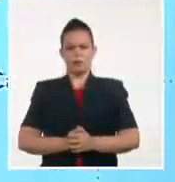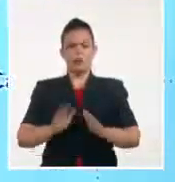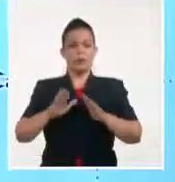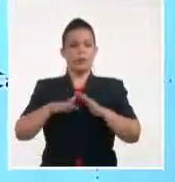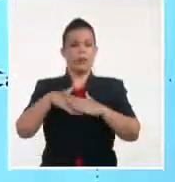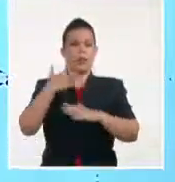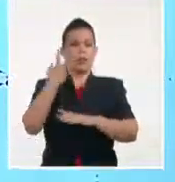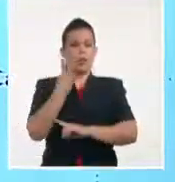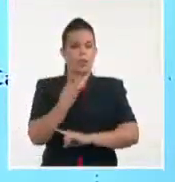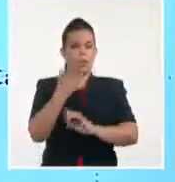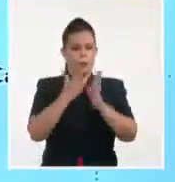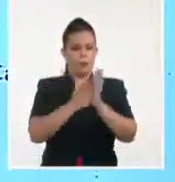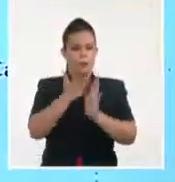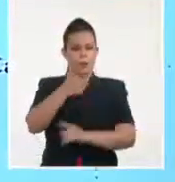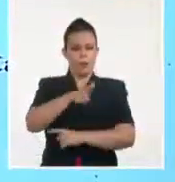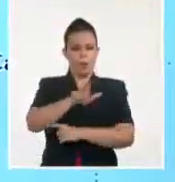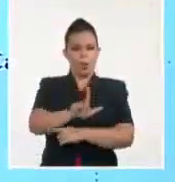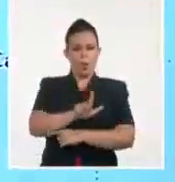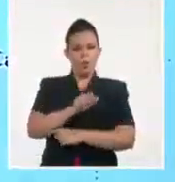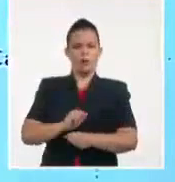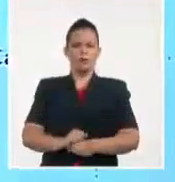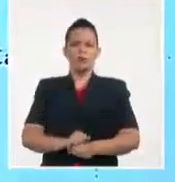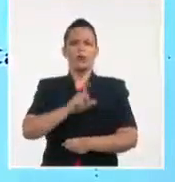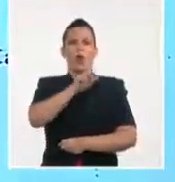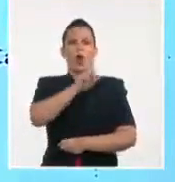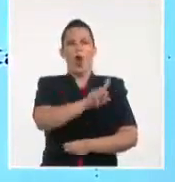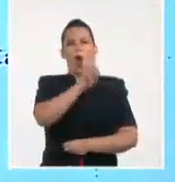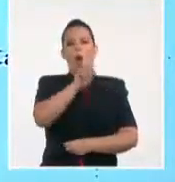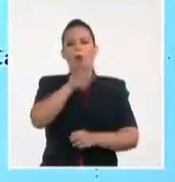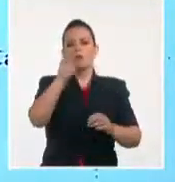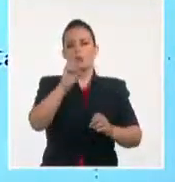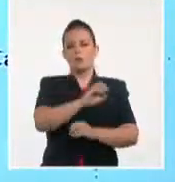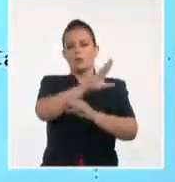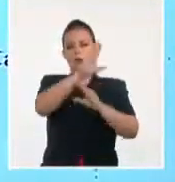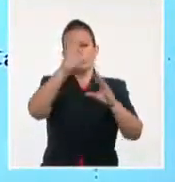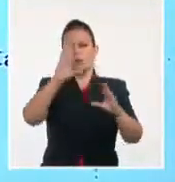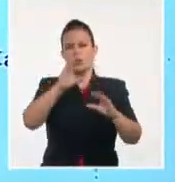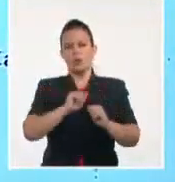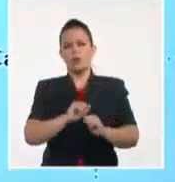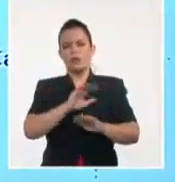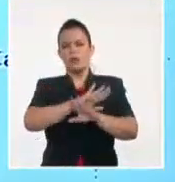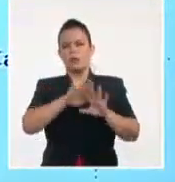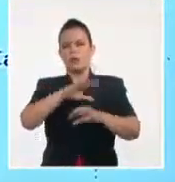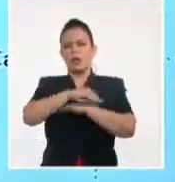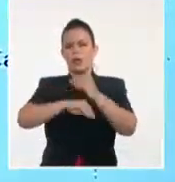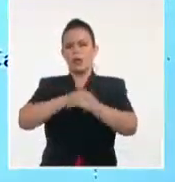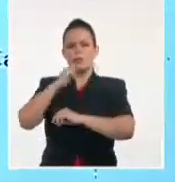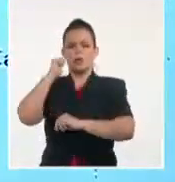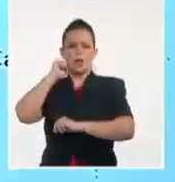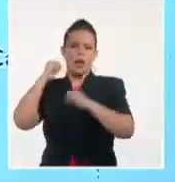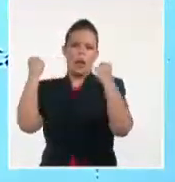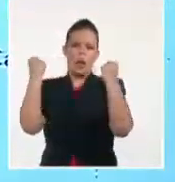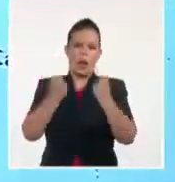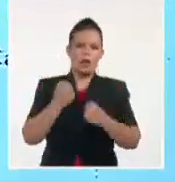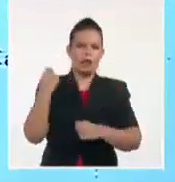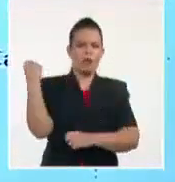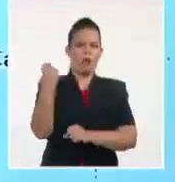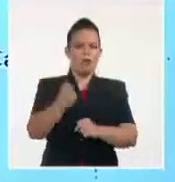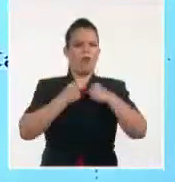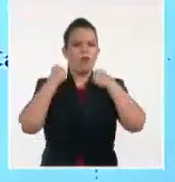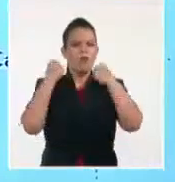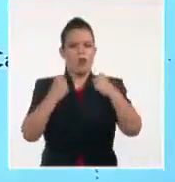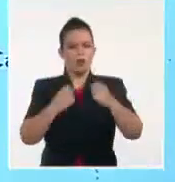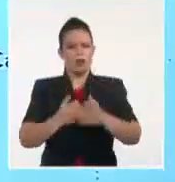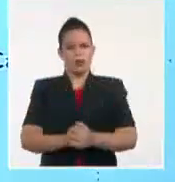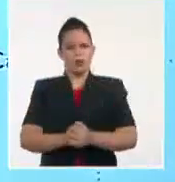de julio, a las 11 de la mañana, era tormenta tropical Elsa. Después